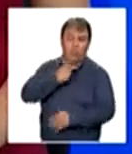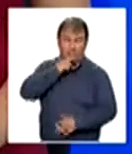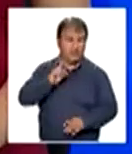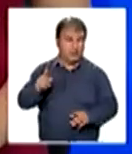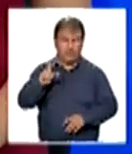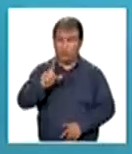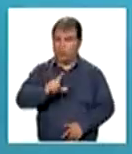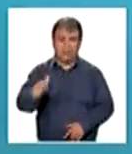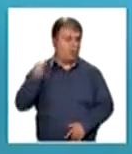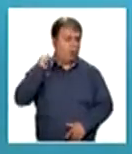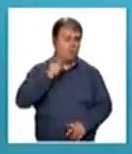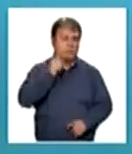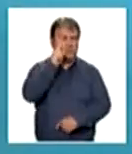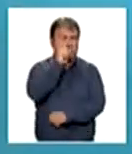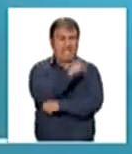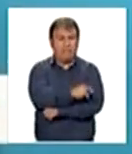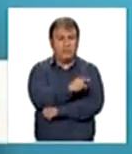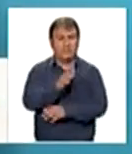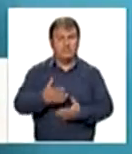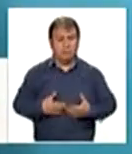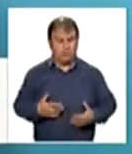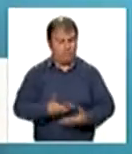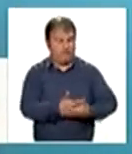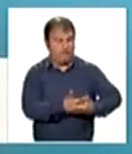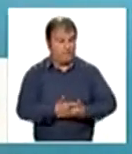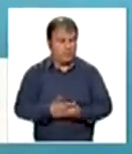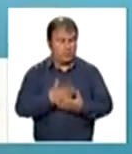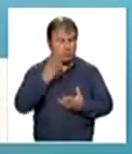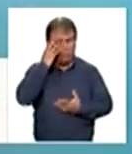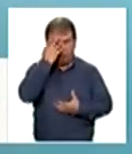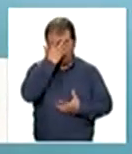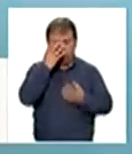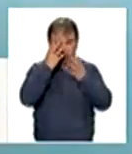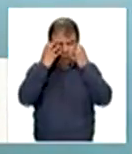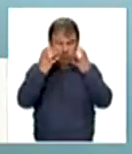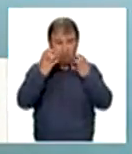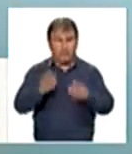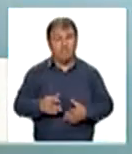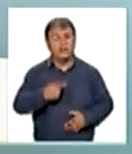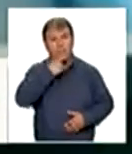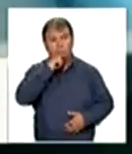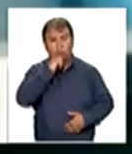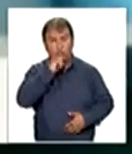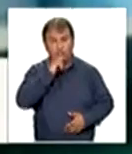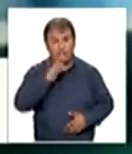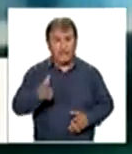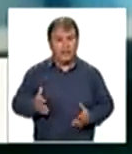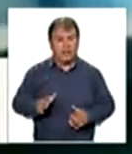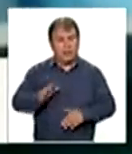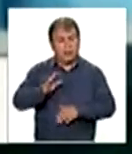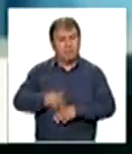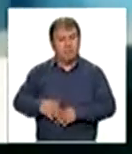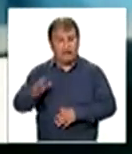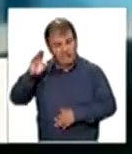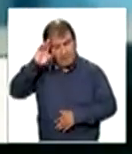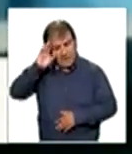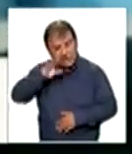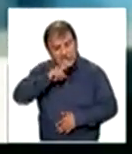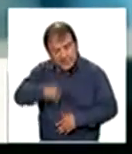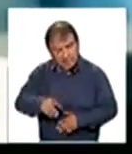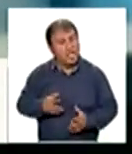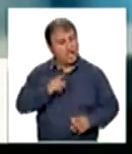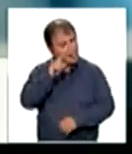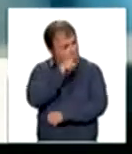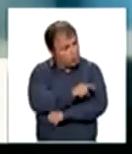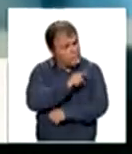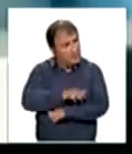este hombre. Con su bebé en brazos y el rostro totalmente inflamado, esta mujer era persuadida por la policía de Iquitos para